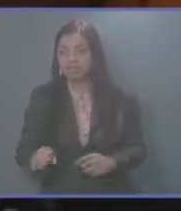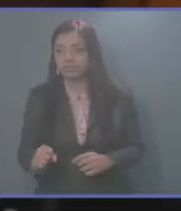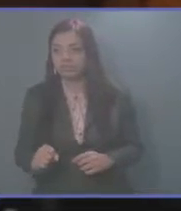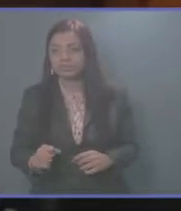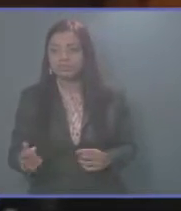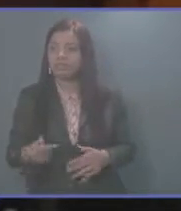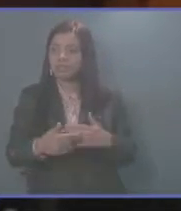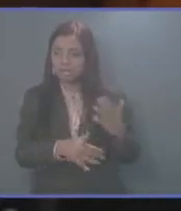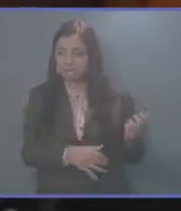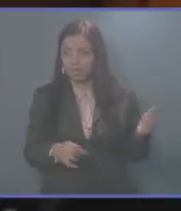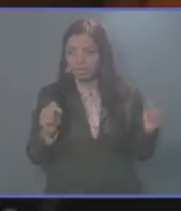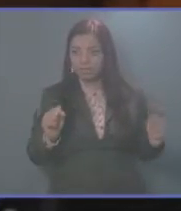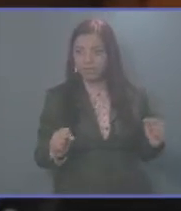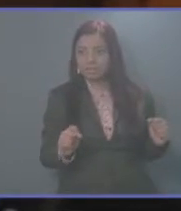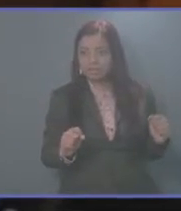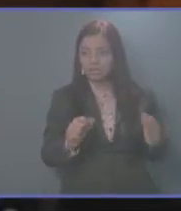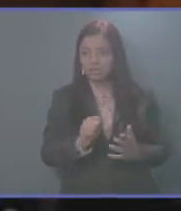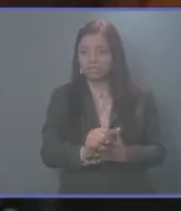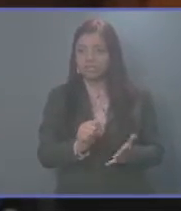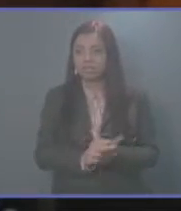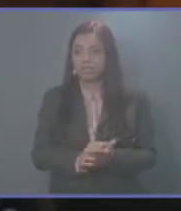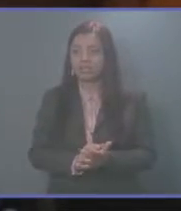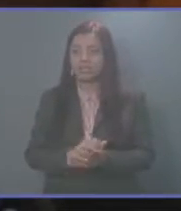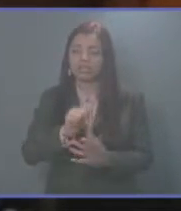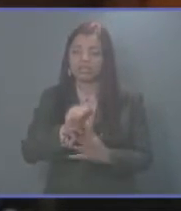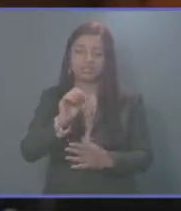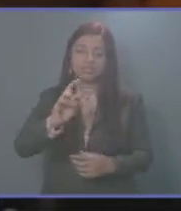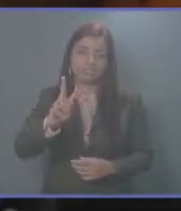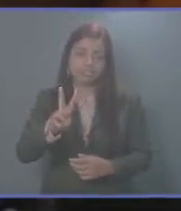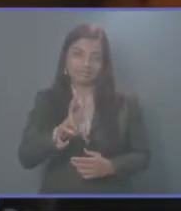ello. Artículo 2.